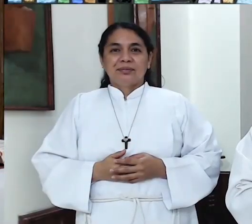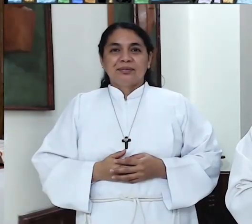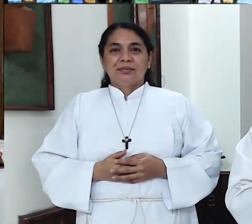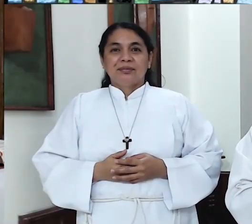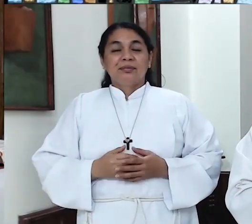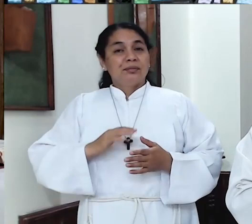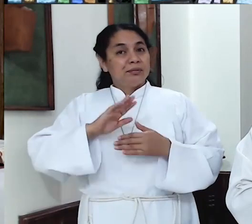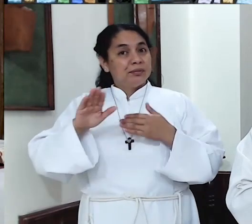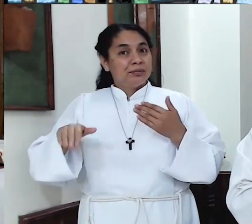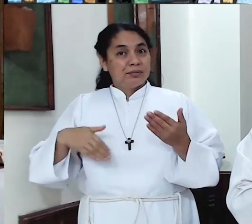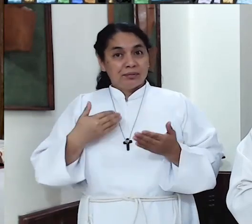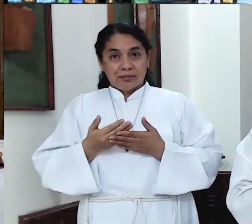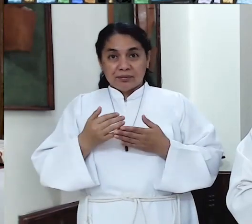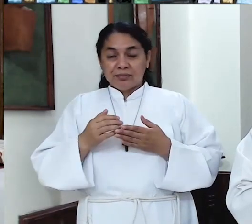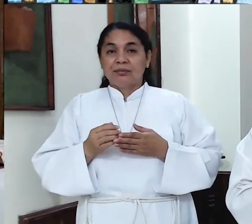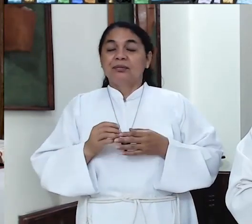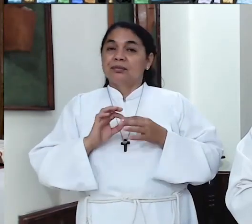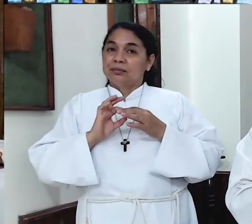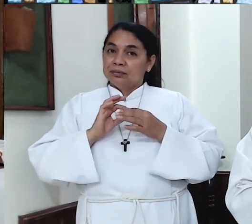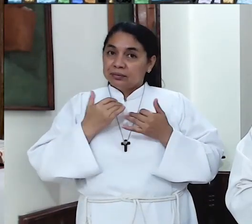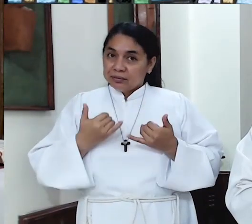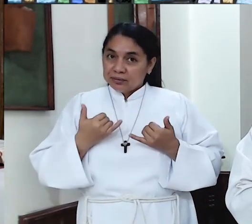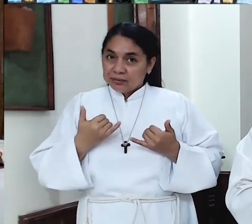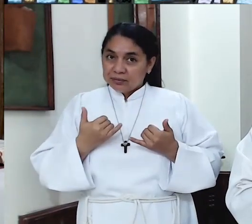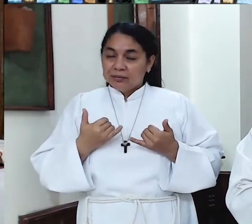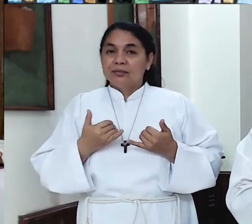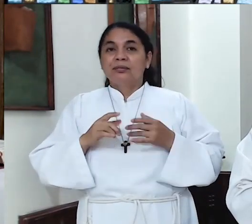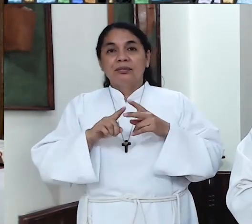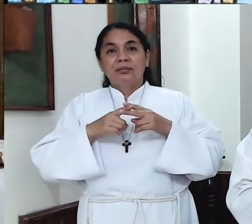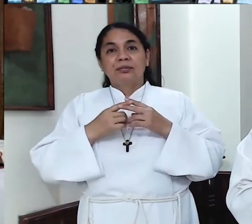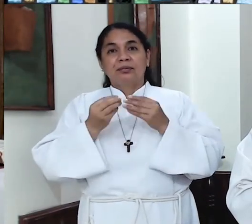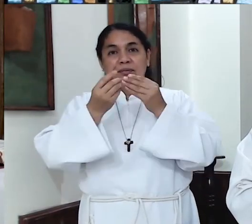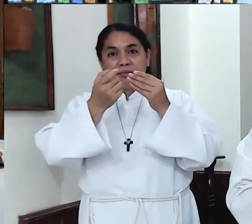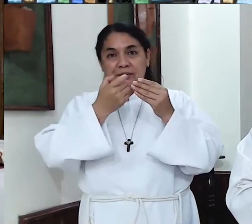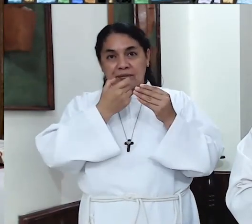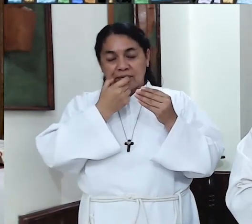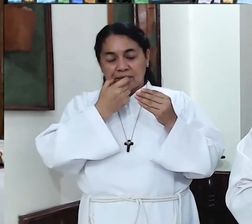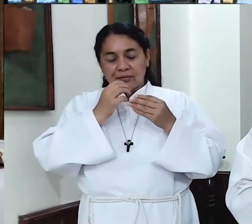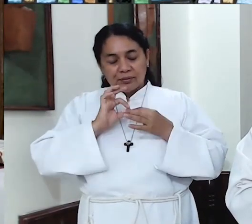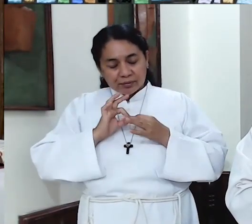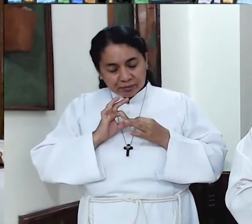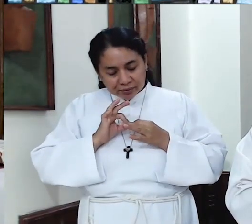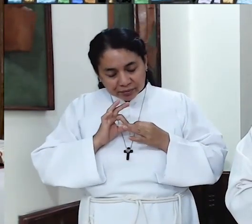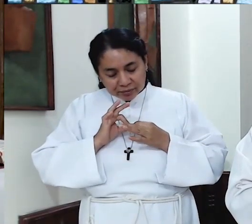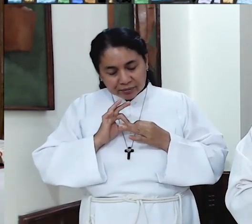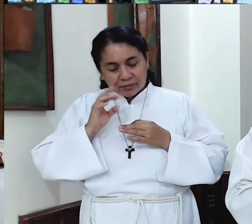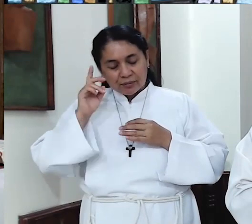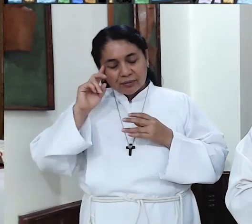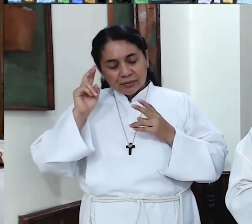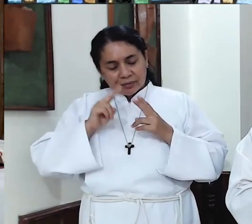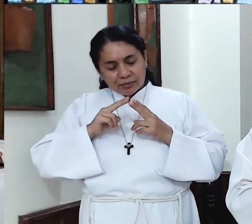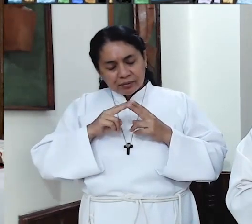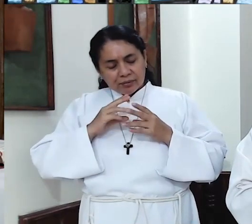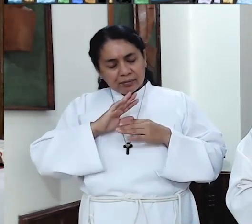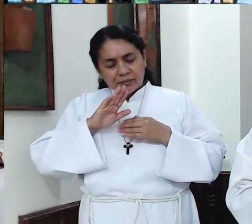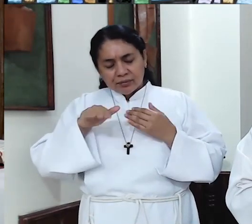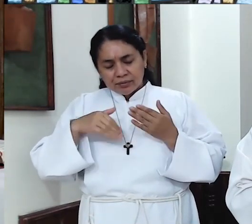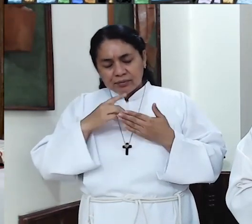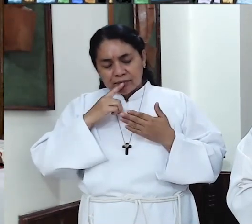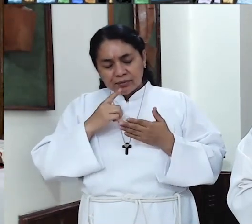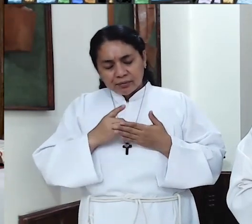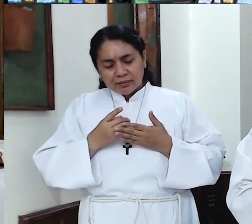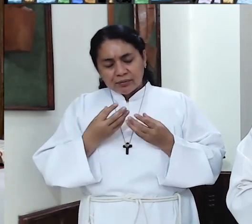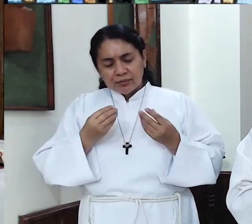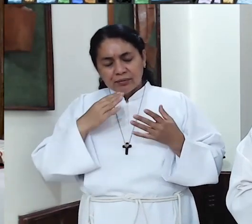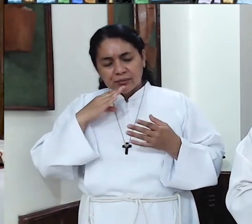Dispongámonos a celebrar dignamente esta Eucaristía, reconociendo con humildad nuestros pecados.